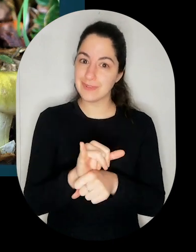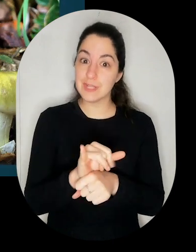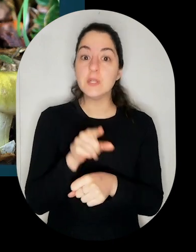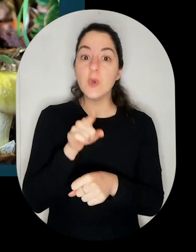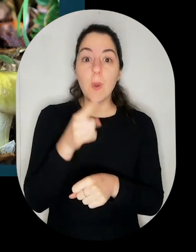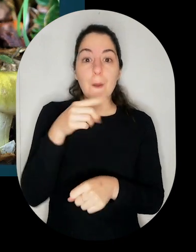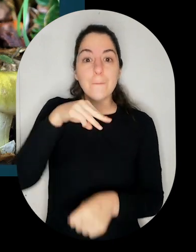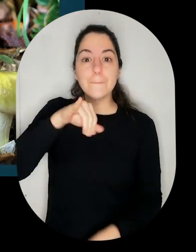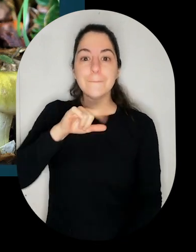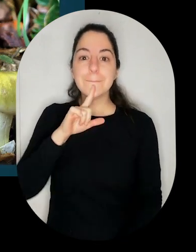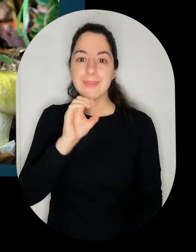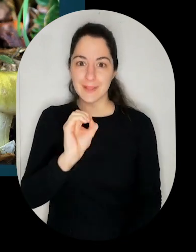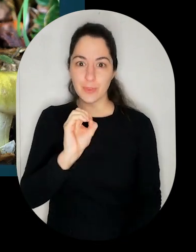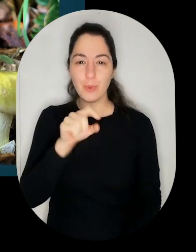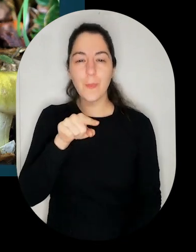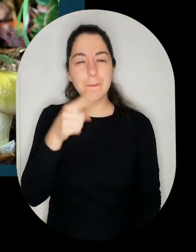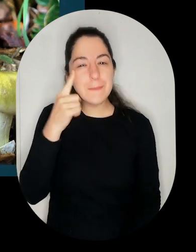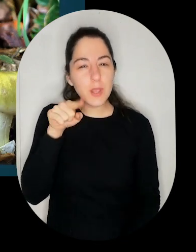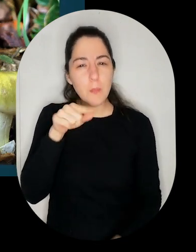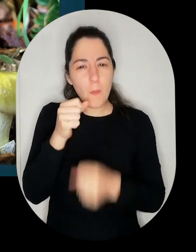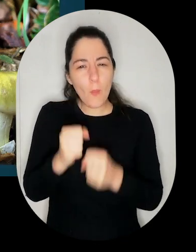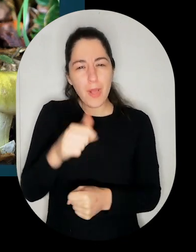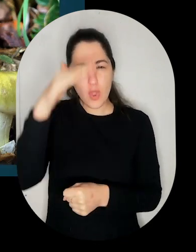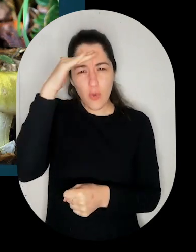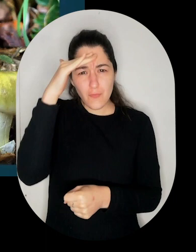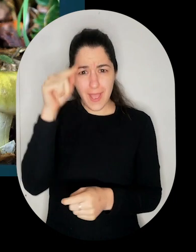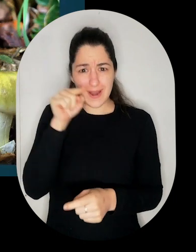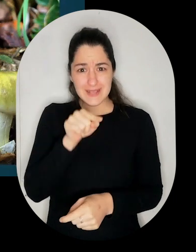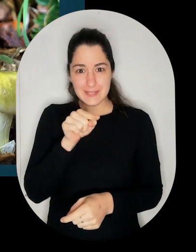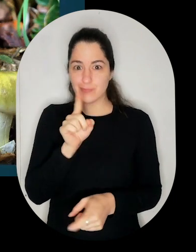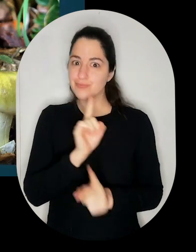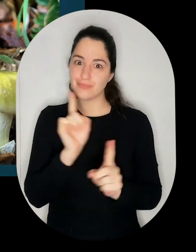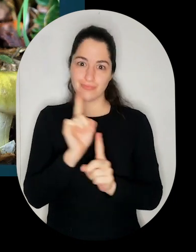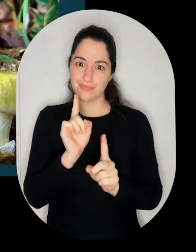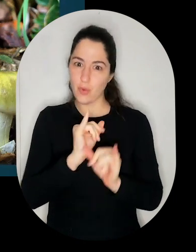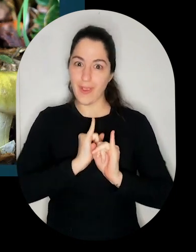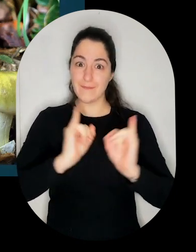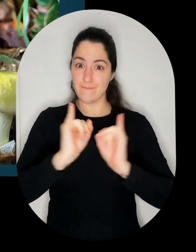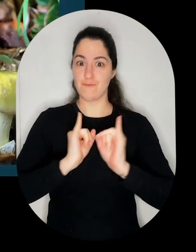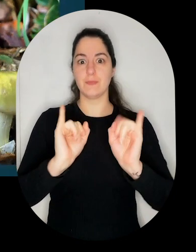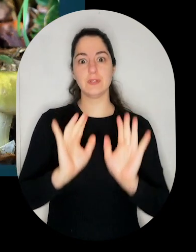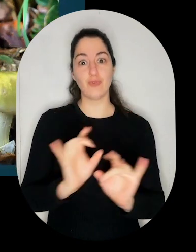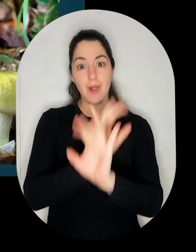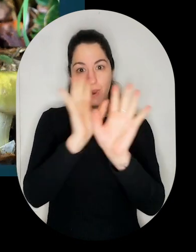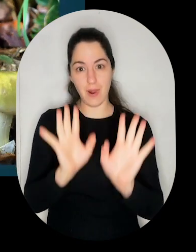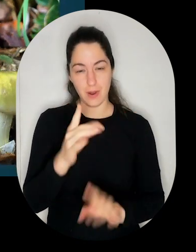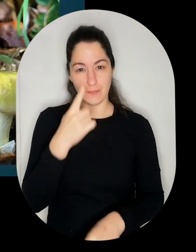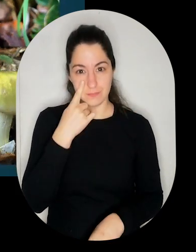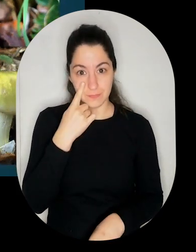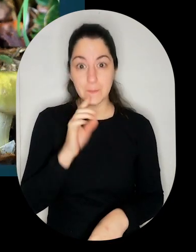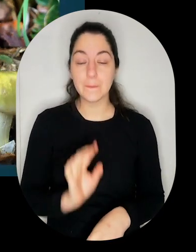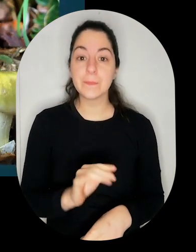son principios poco confiables en términos general, no son nunca universales. Entonces,